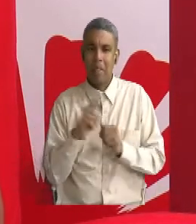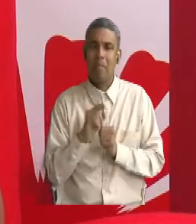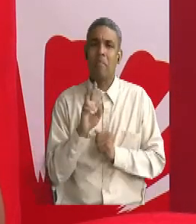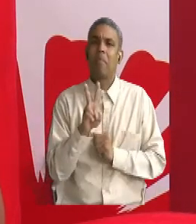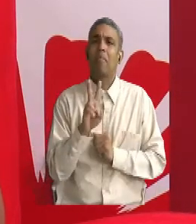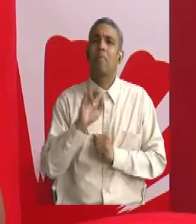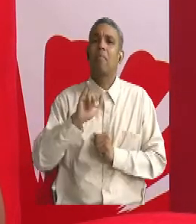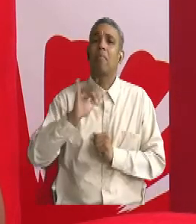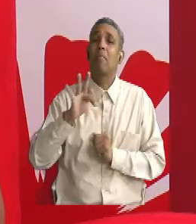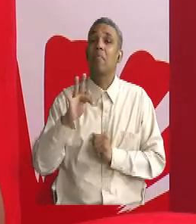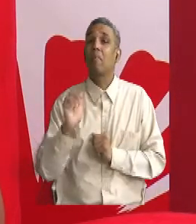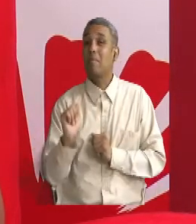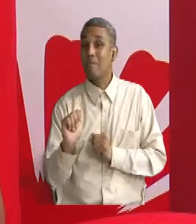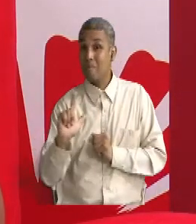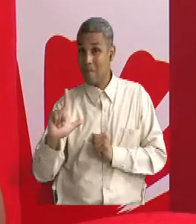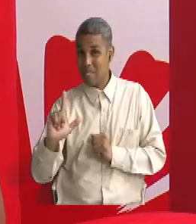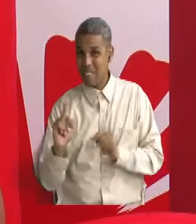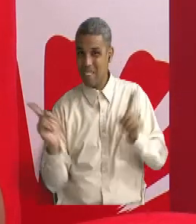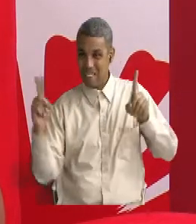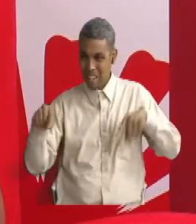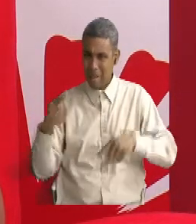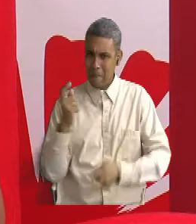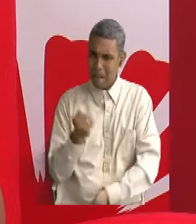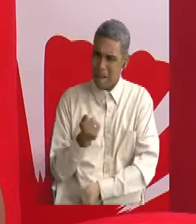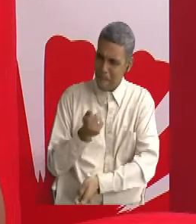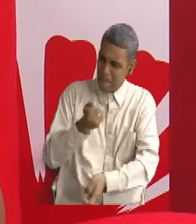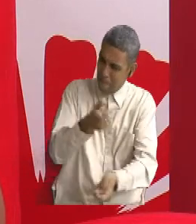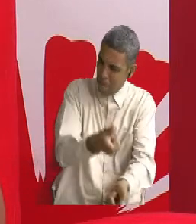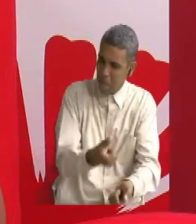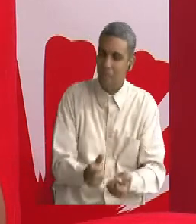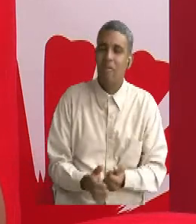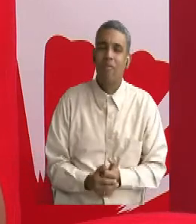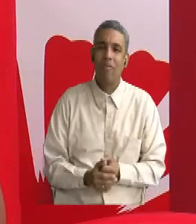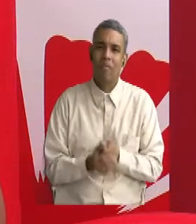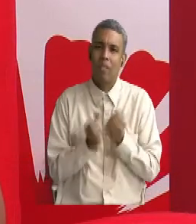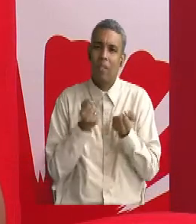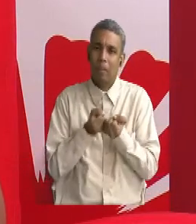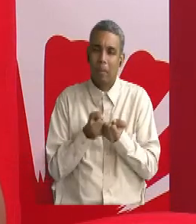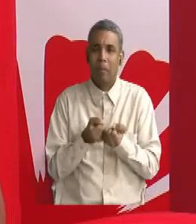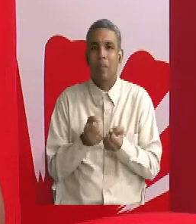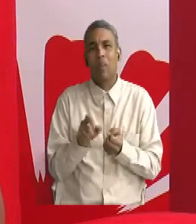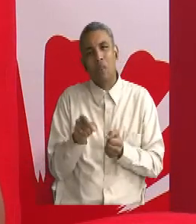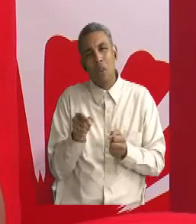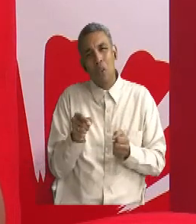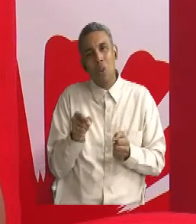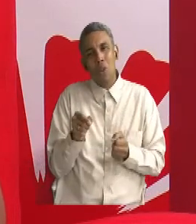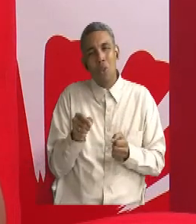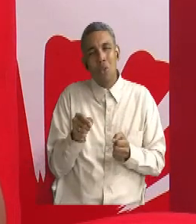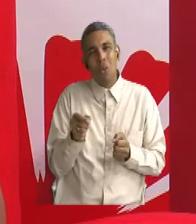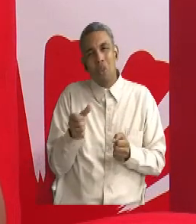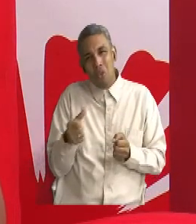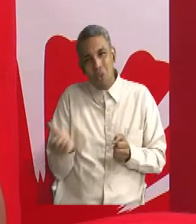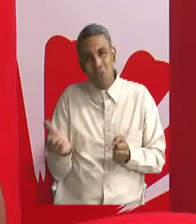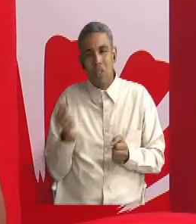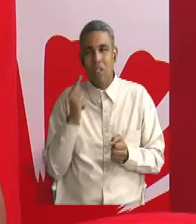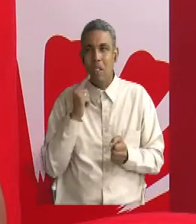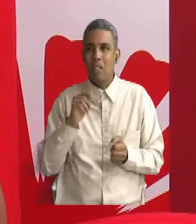nosotras, también está patrocinando este gran evento. Cuerpo y Piel,